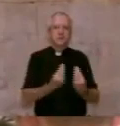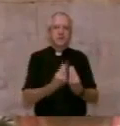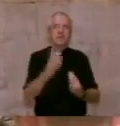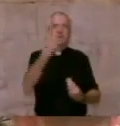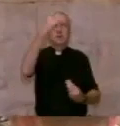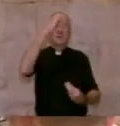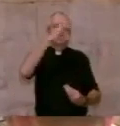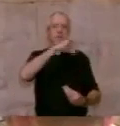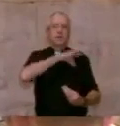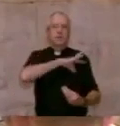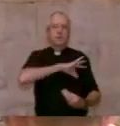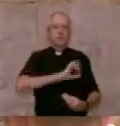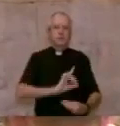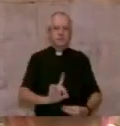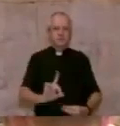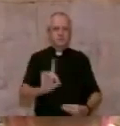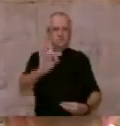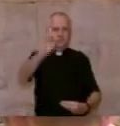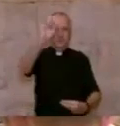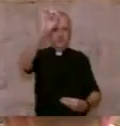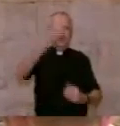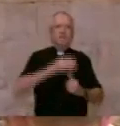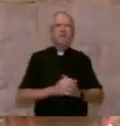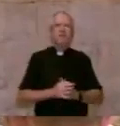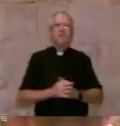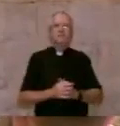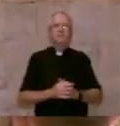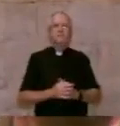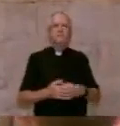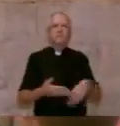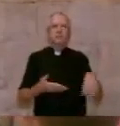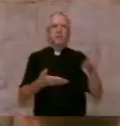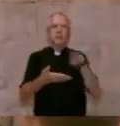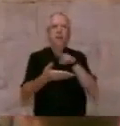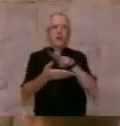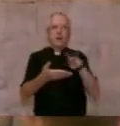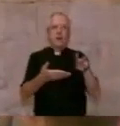Señor, esté con vosotros y con tu espíritu.